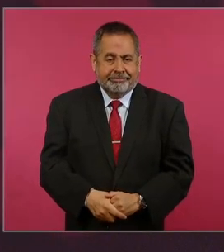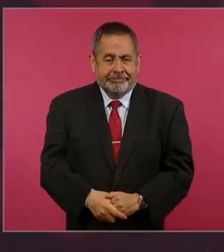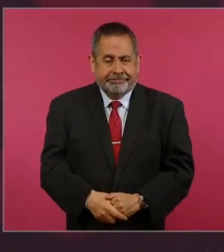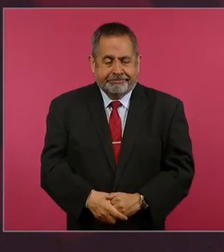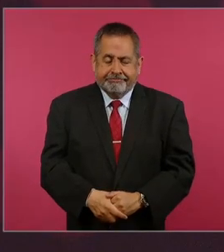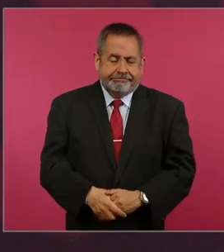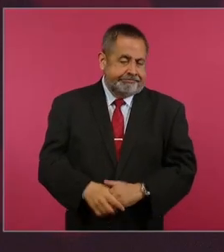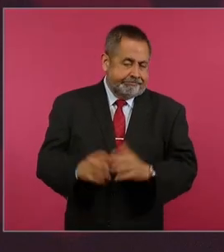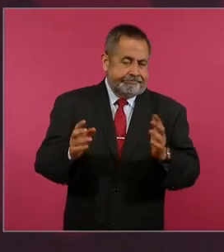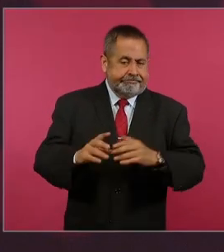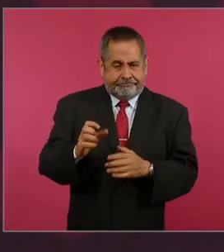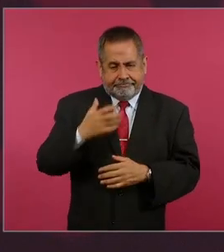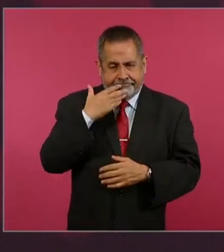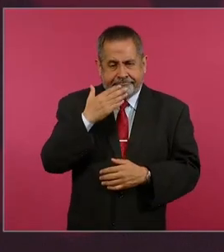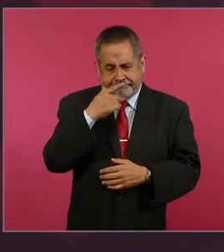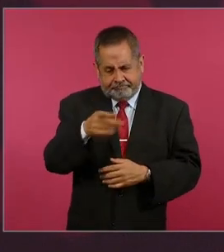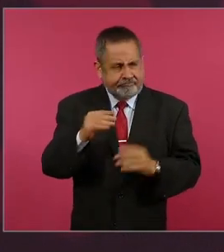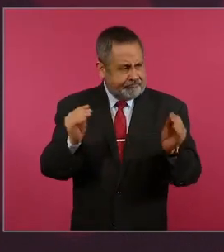Entonces está bien